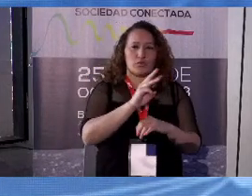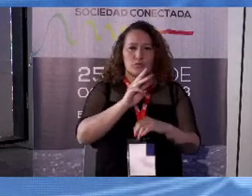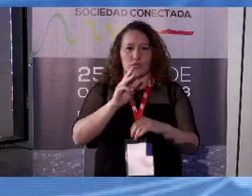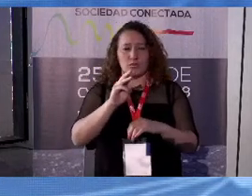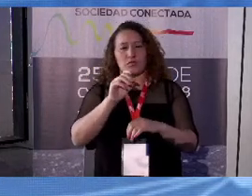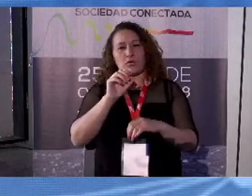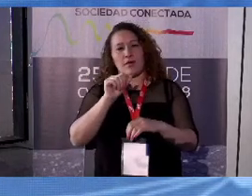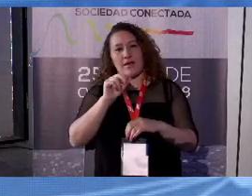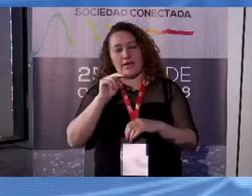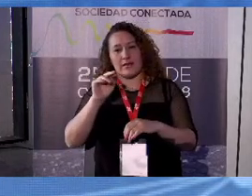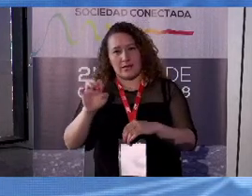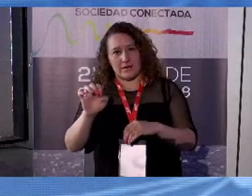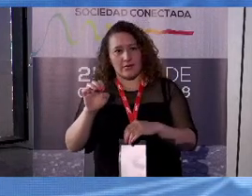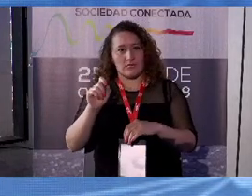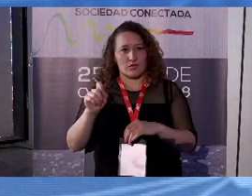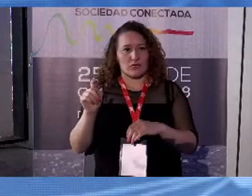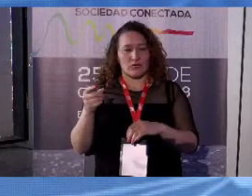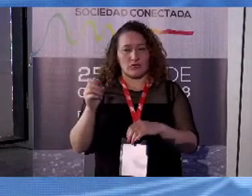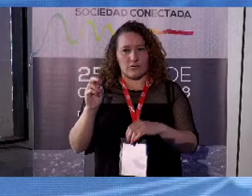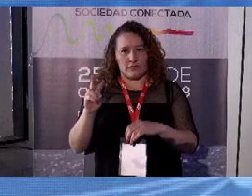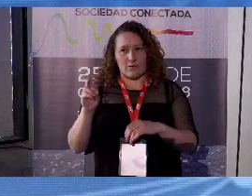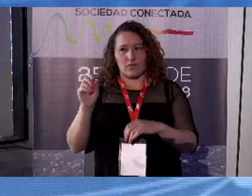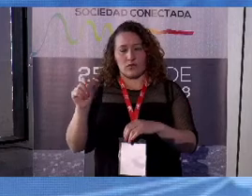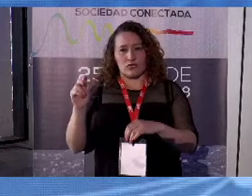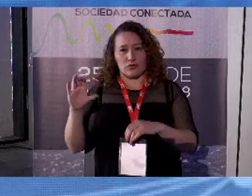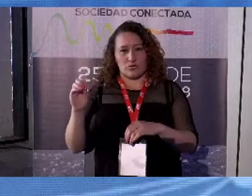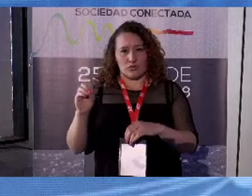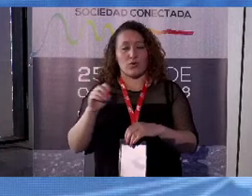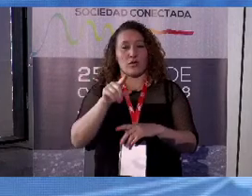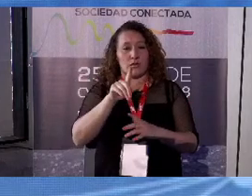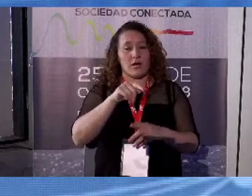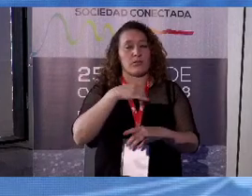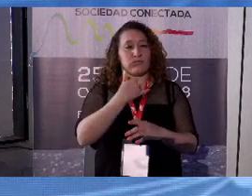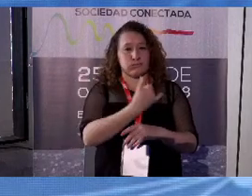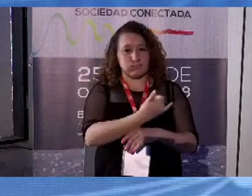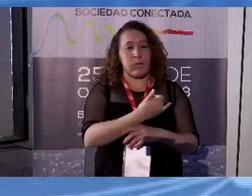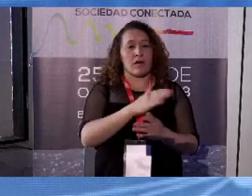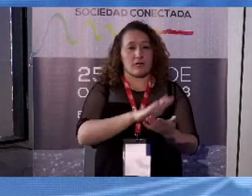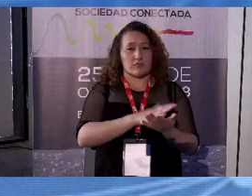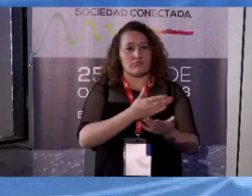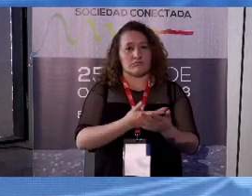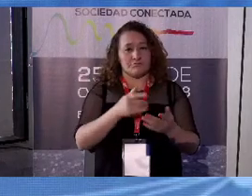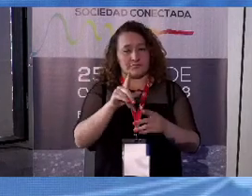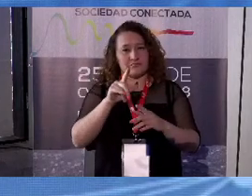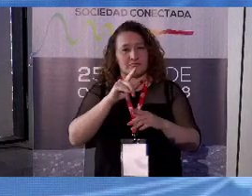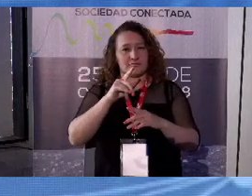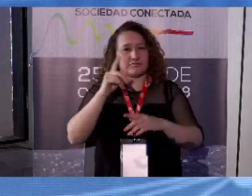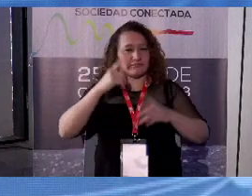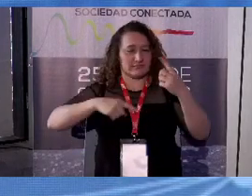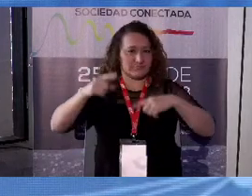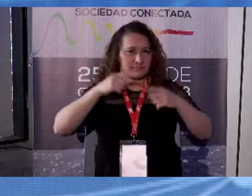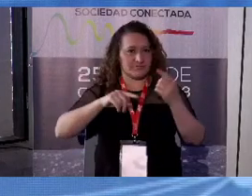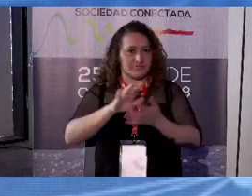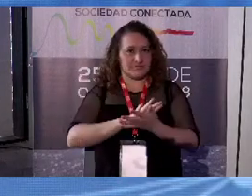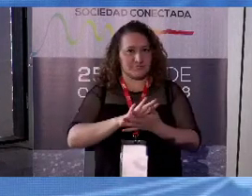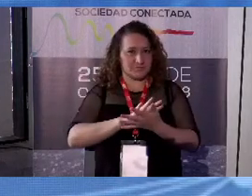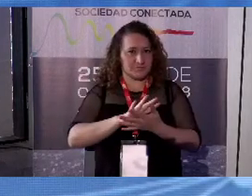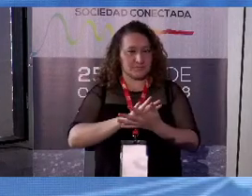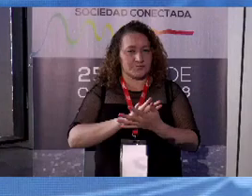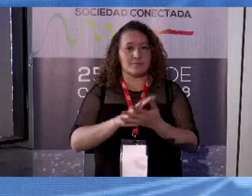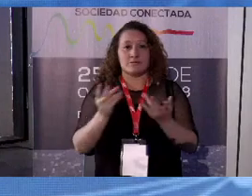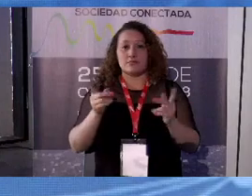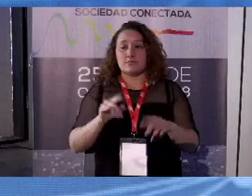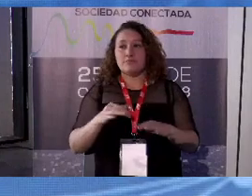gov.co les contamos que nuestra transmisión también cuenta con una traducción simultánea de lengua de señas los